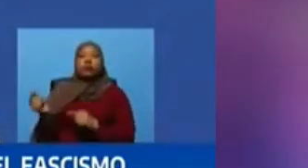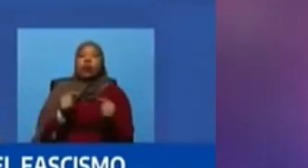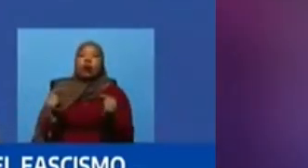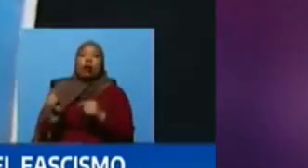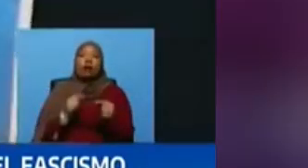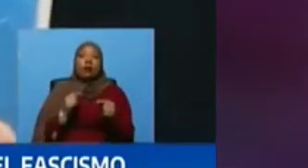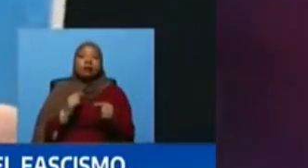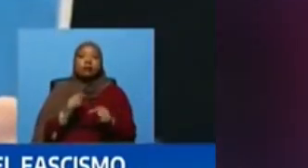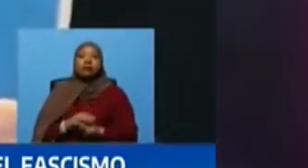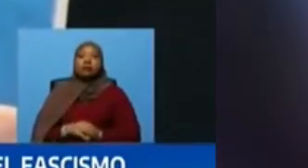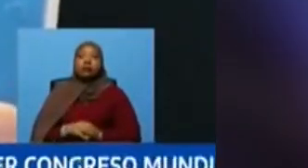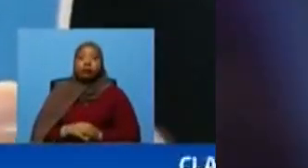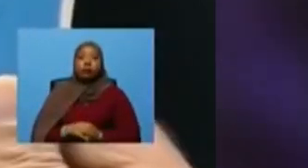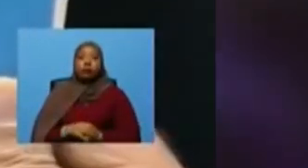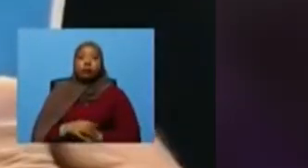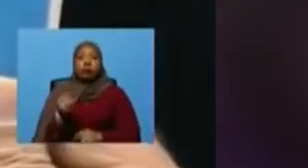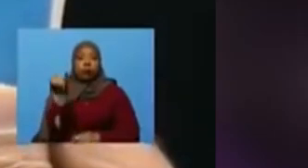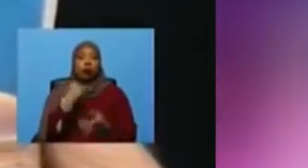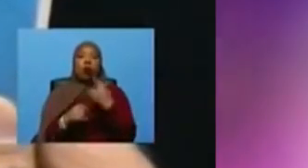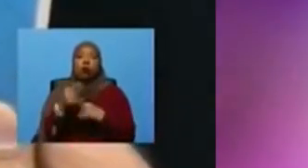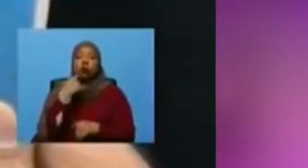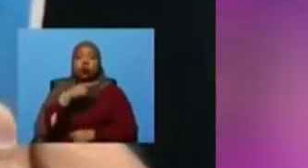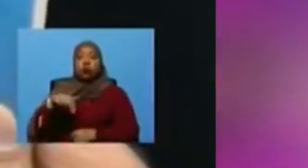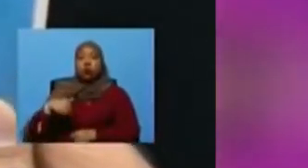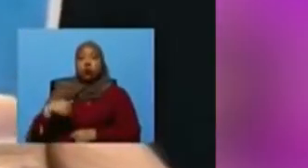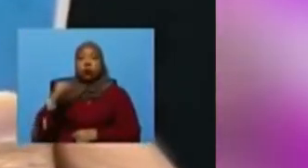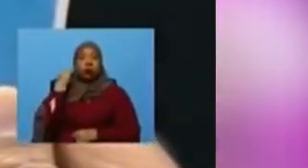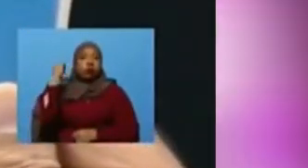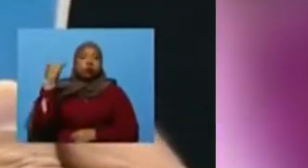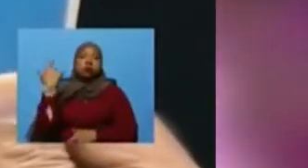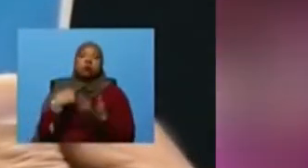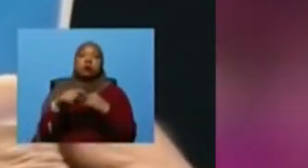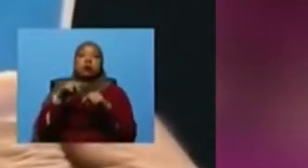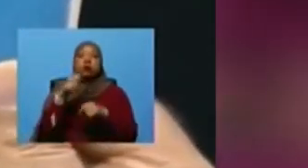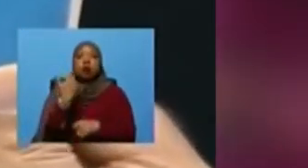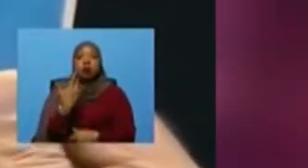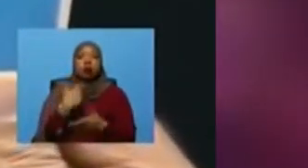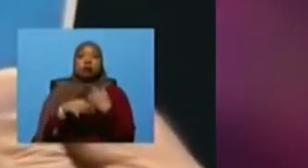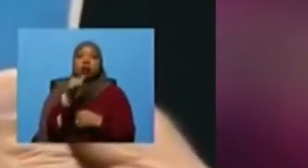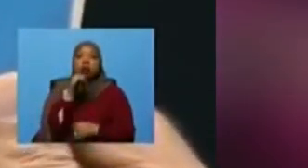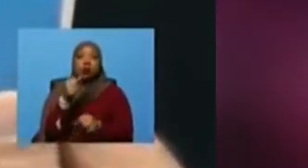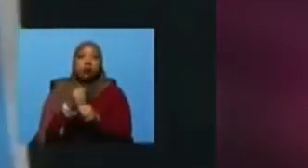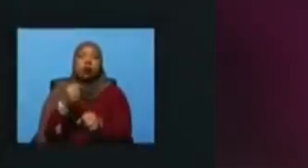difundiendo nuestra ideología del árbol de las tres raíces,